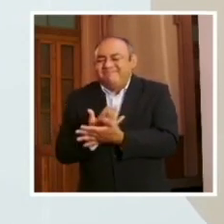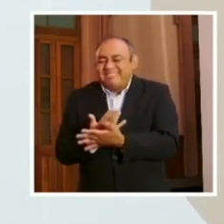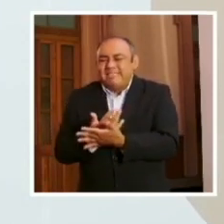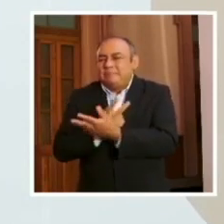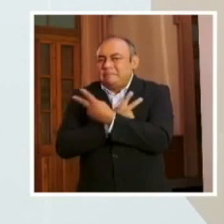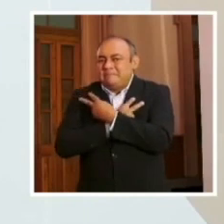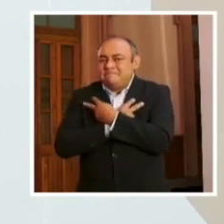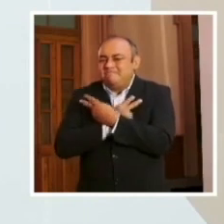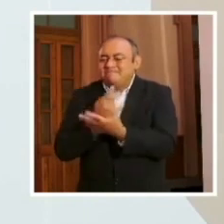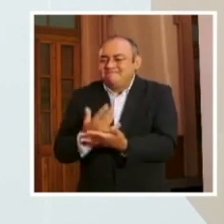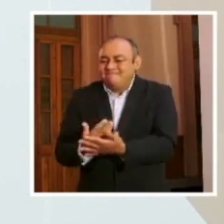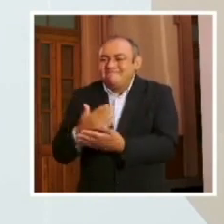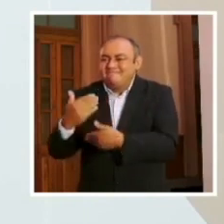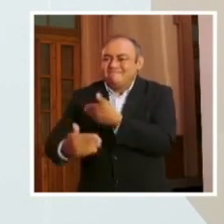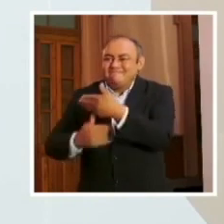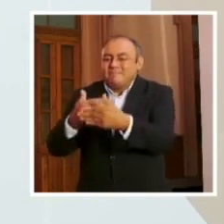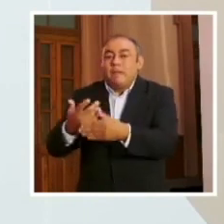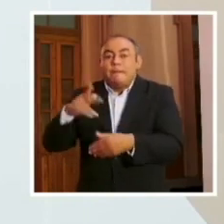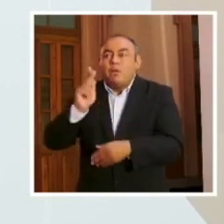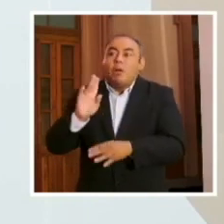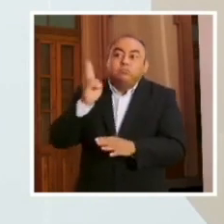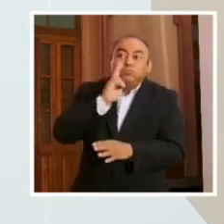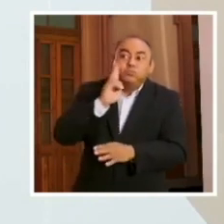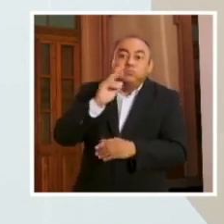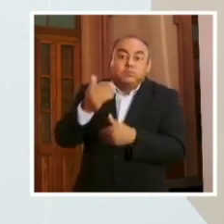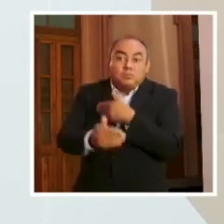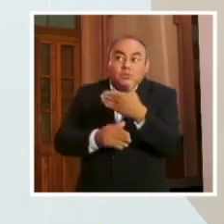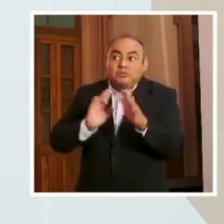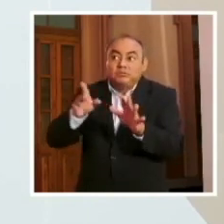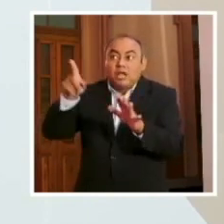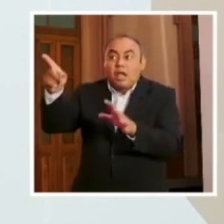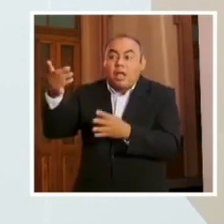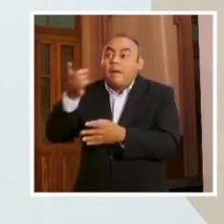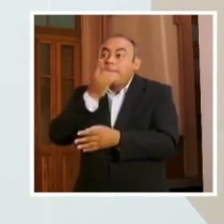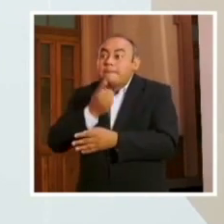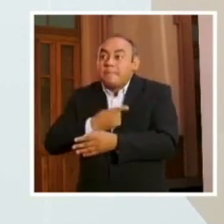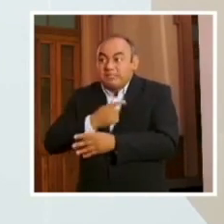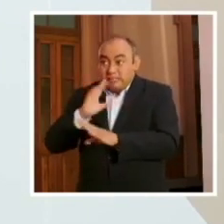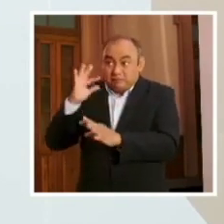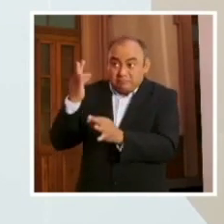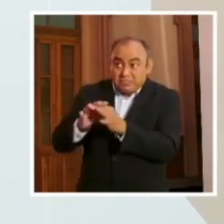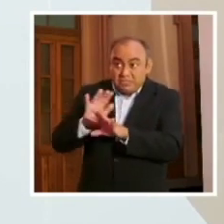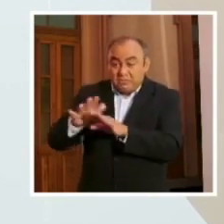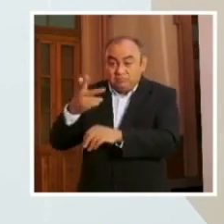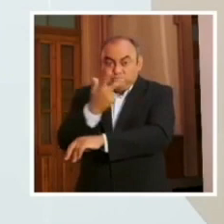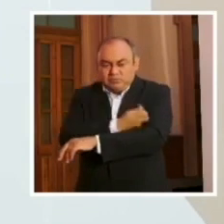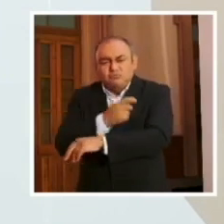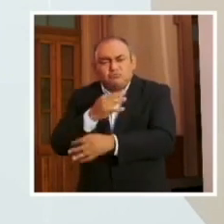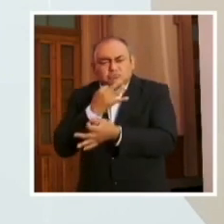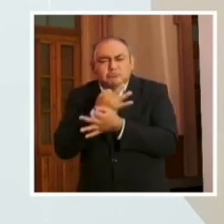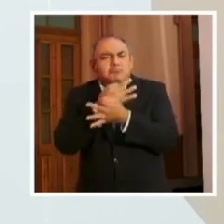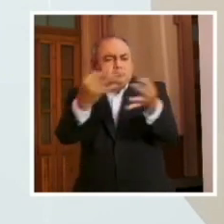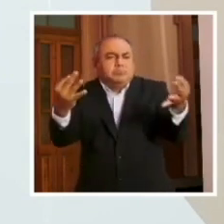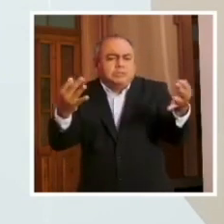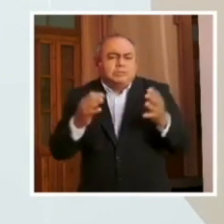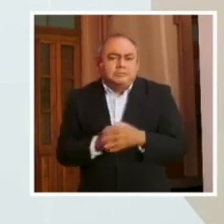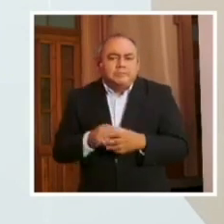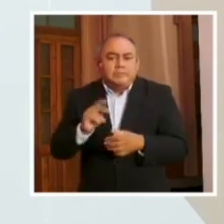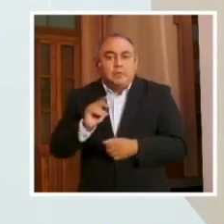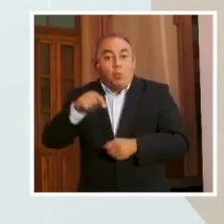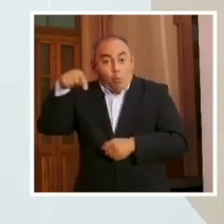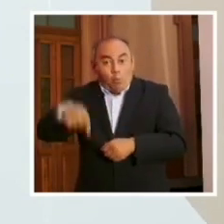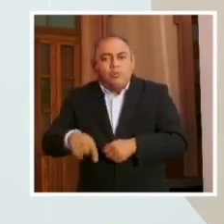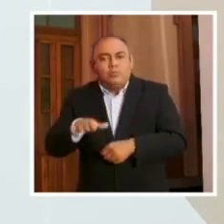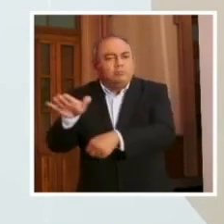número de vacunas que nos van a estar proporcionando ya para el jueves les compartiré los datos pero si ya tenemos o ya estamos llamando a las